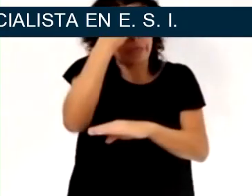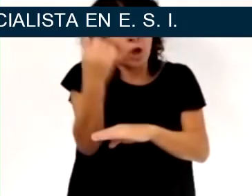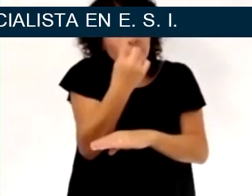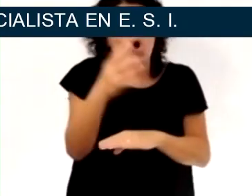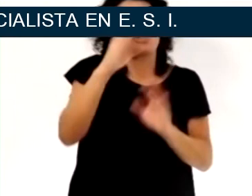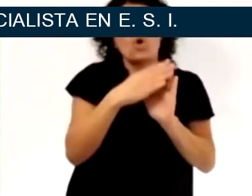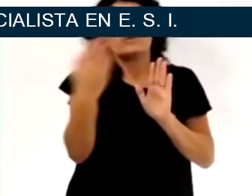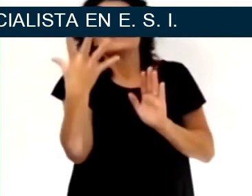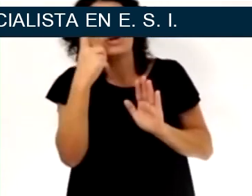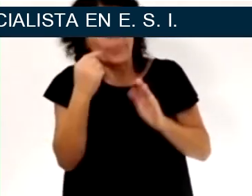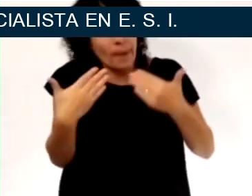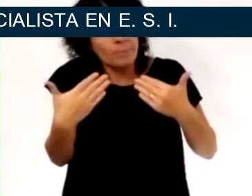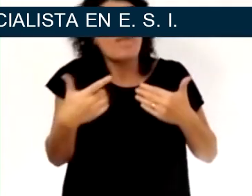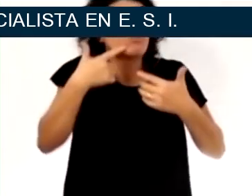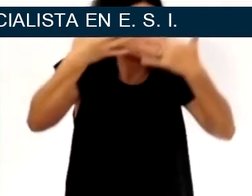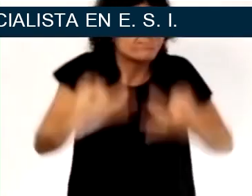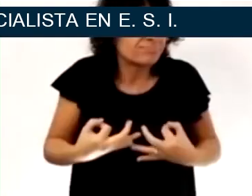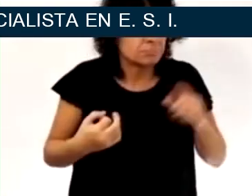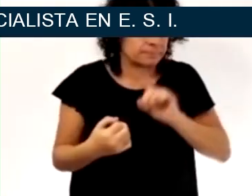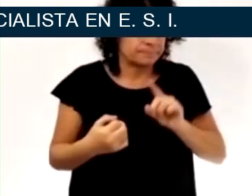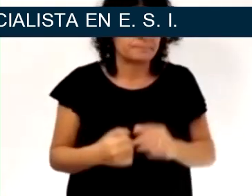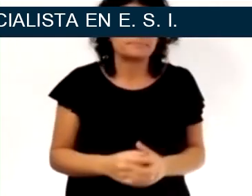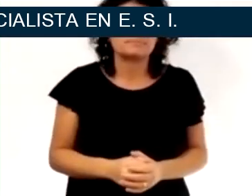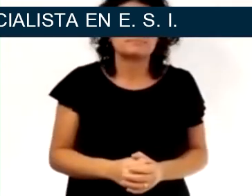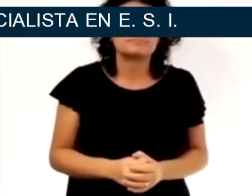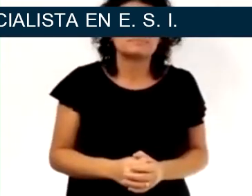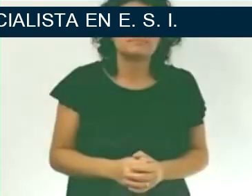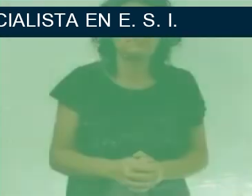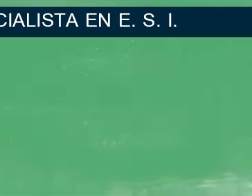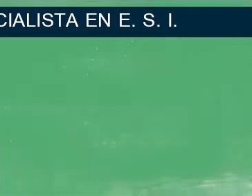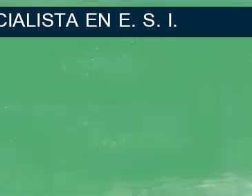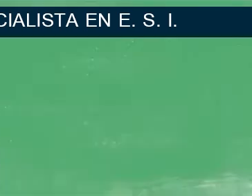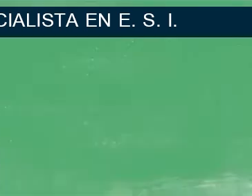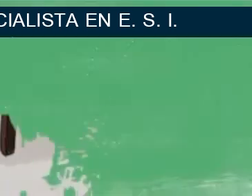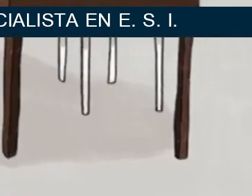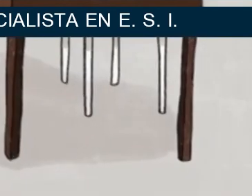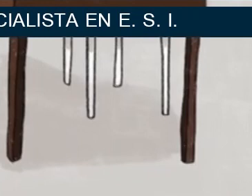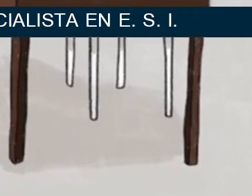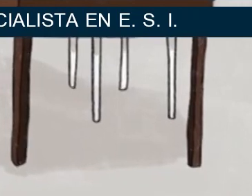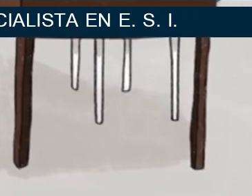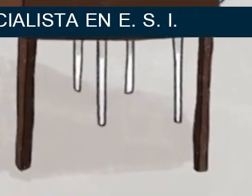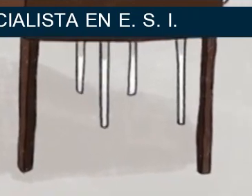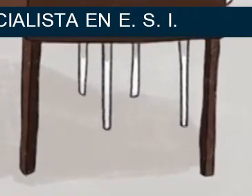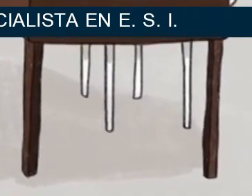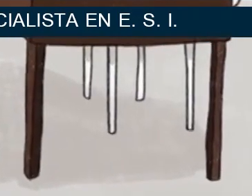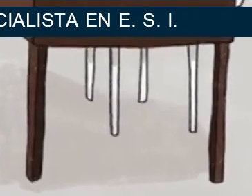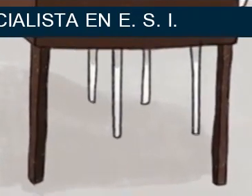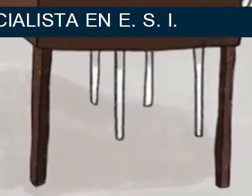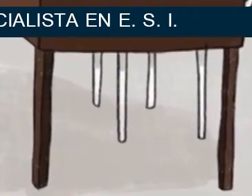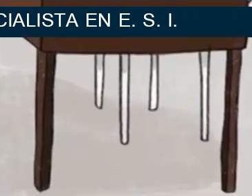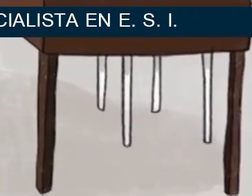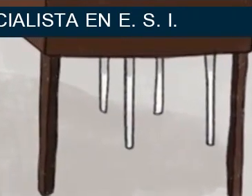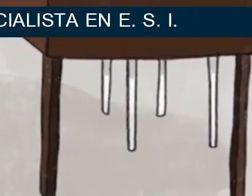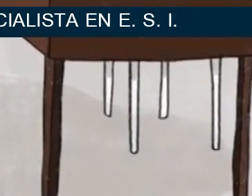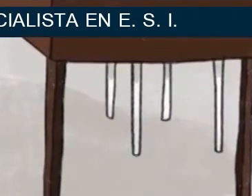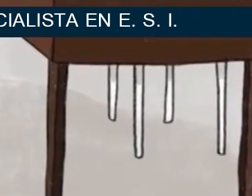intencional entonces vienen de dos maneras en una sola dosis o en dos dosis que se toman cada 12 horas la importante